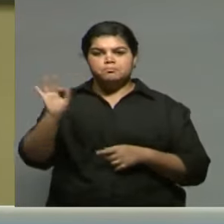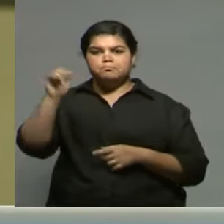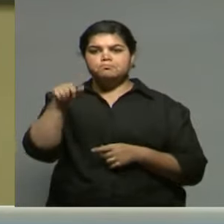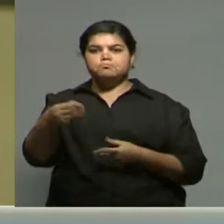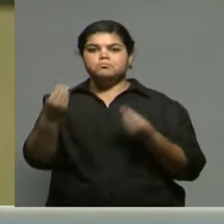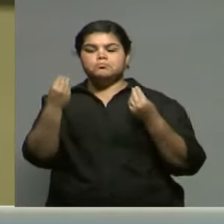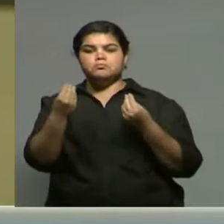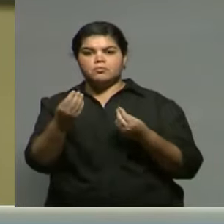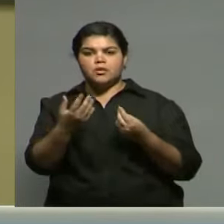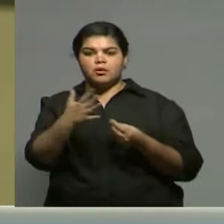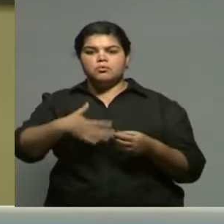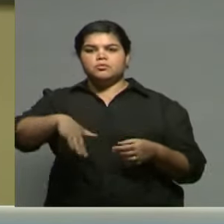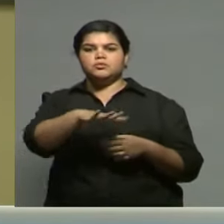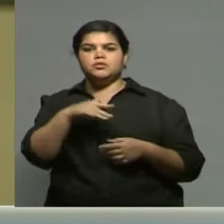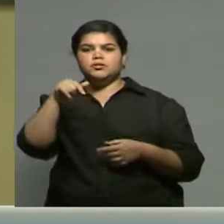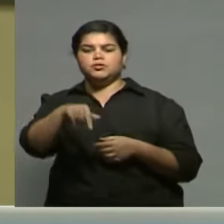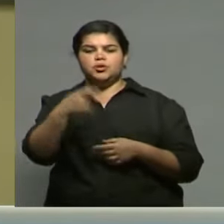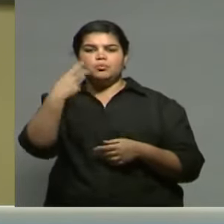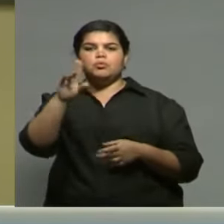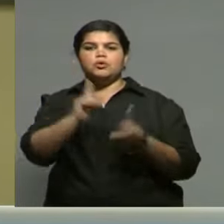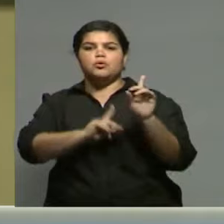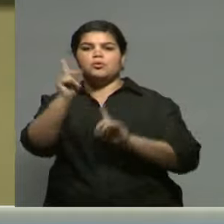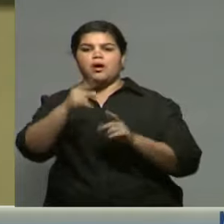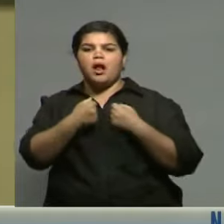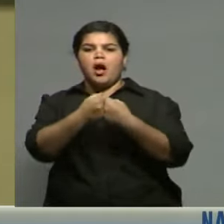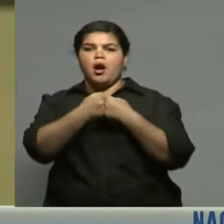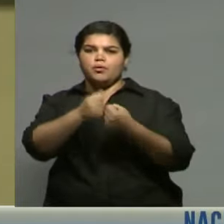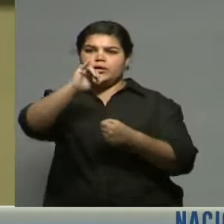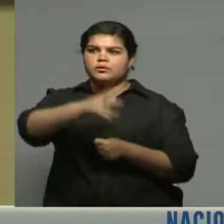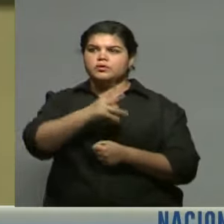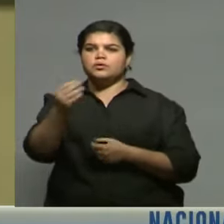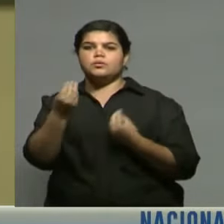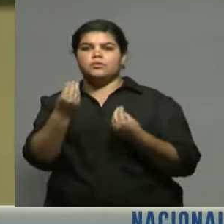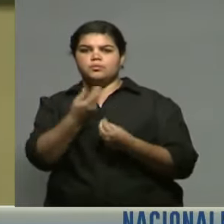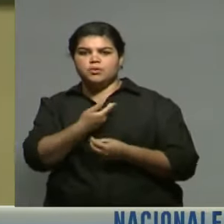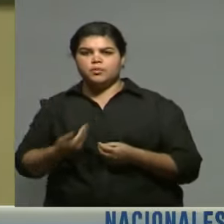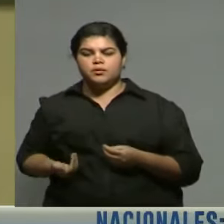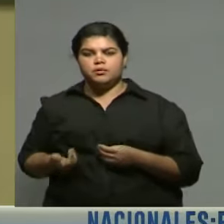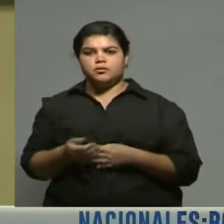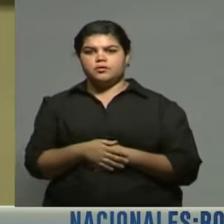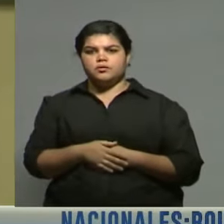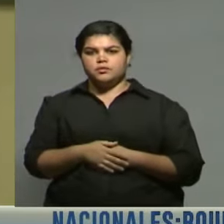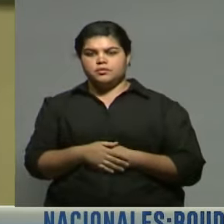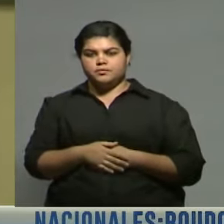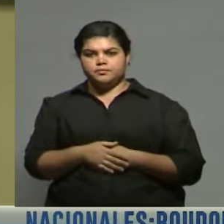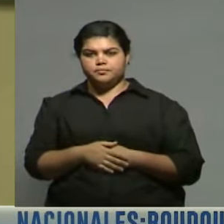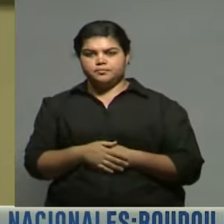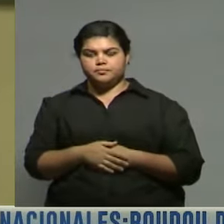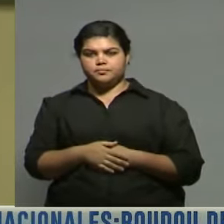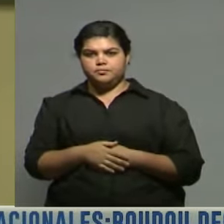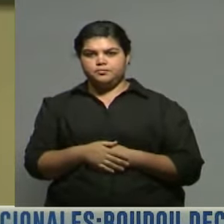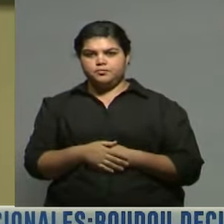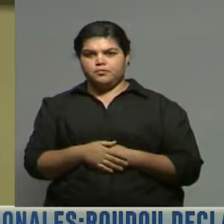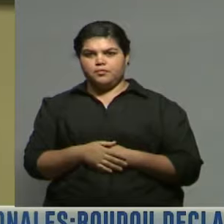afectar esto al sector y qué posibilidad de negociación puedes llegar a ver con el gobierno. Mira, primero estamos confiados